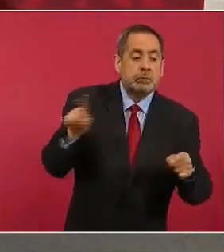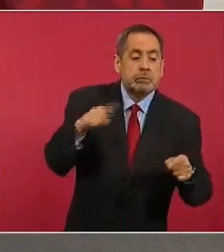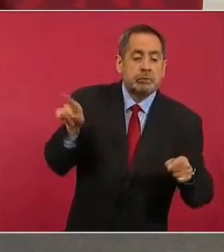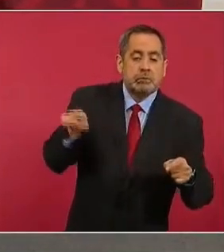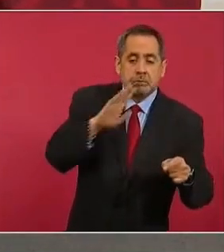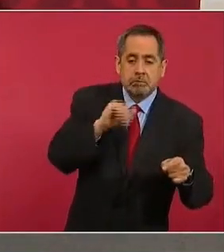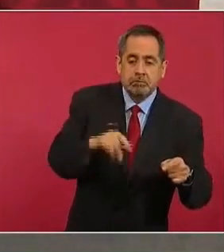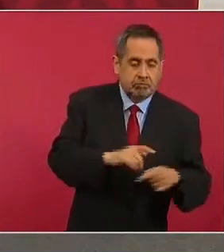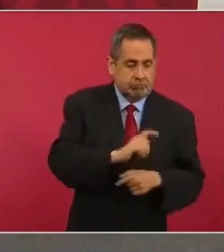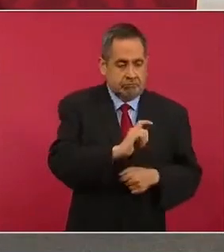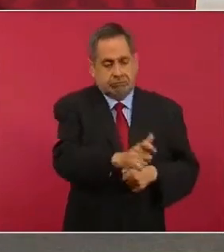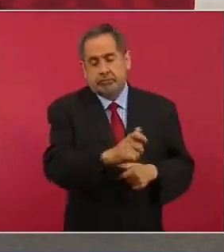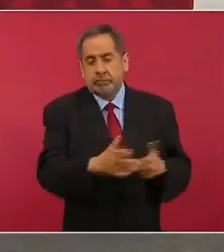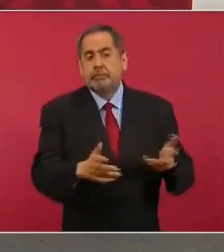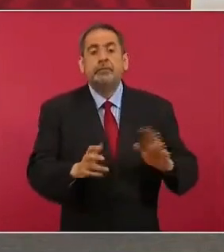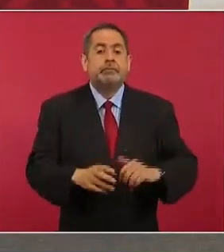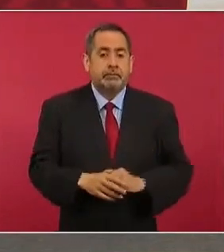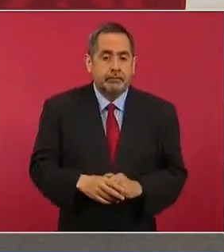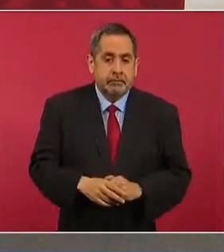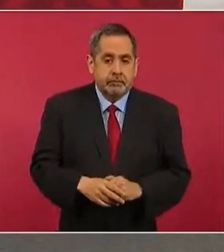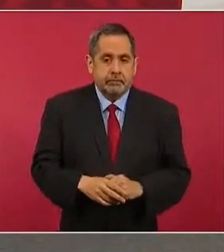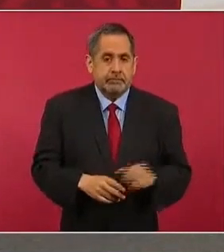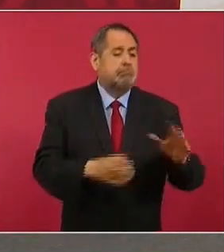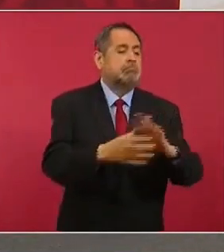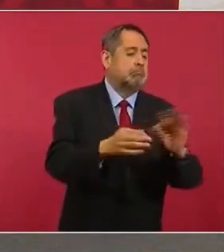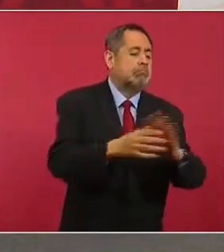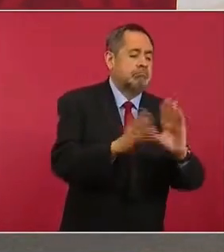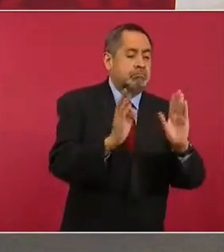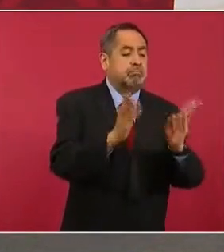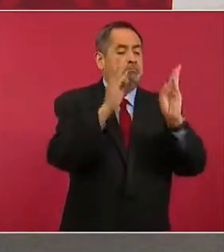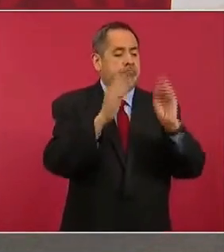no voy a decir al precio, pero los convencieron